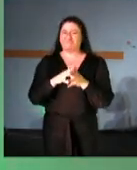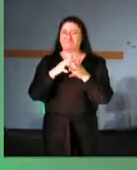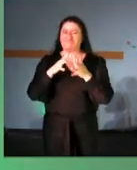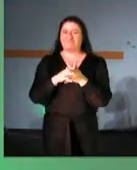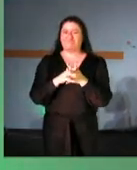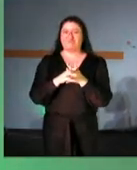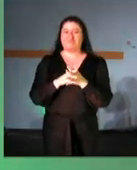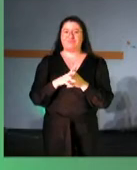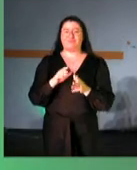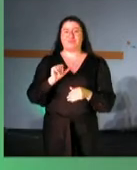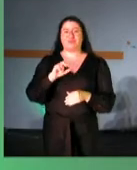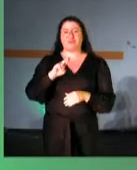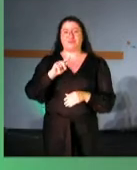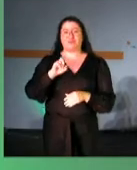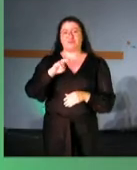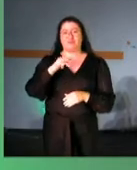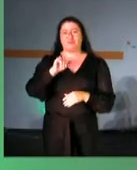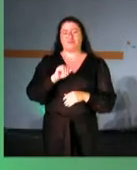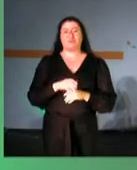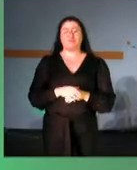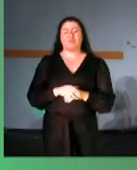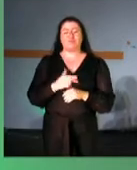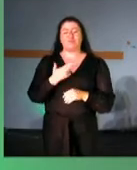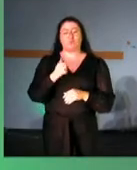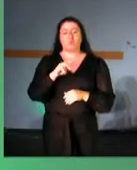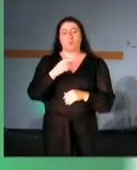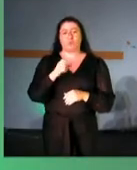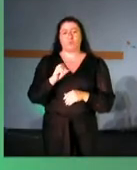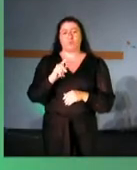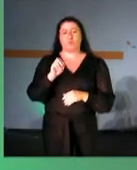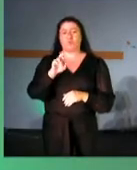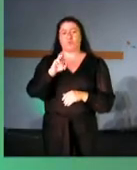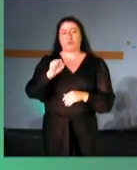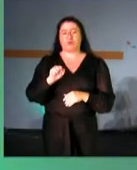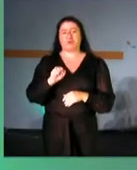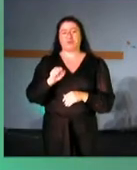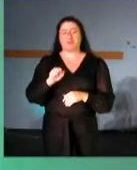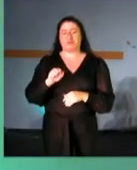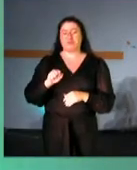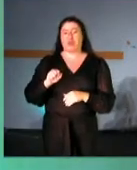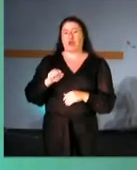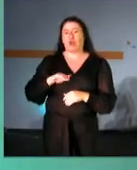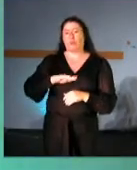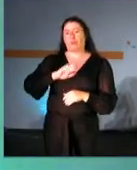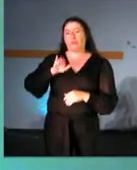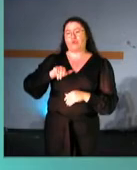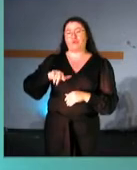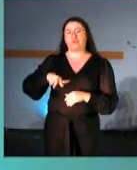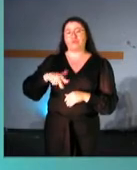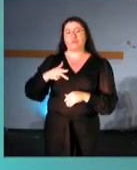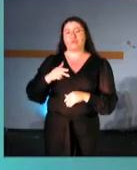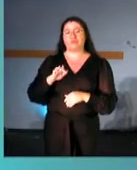murió el 13 de febrero de este año, del año